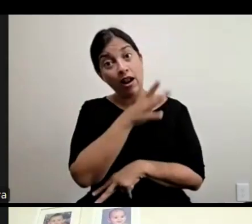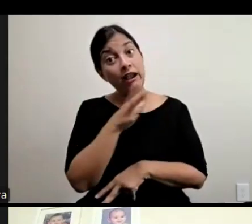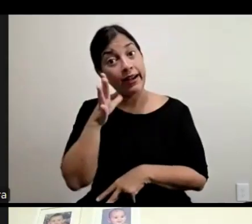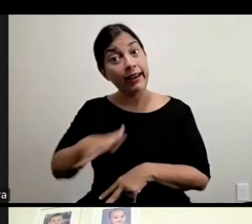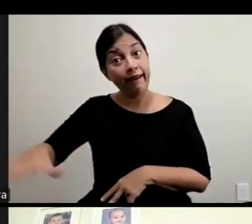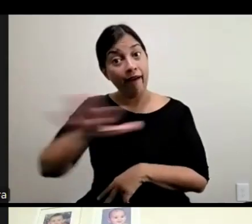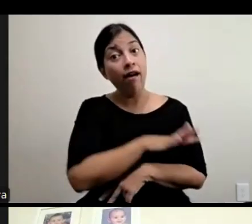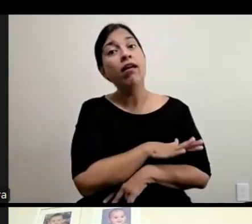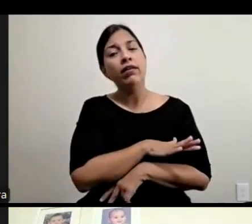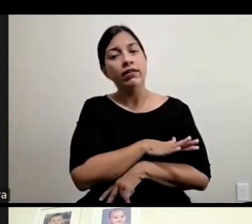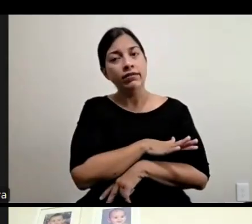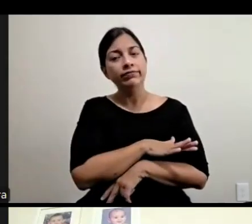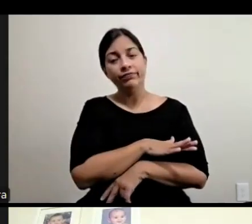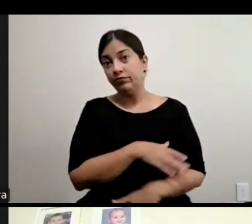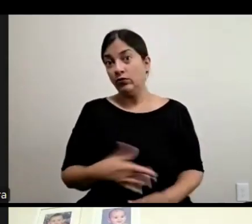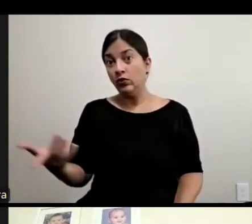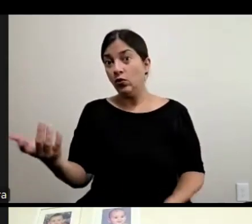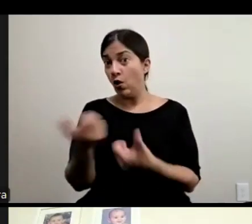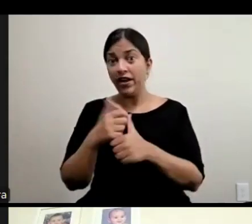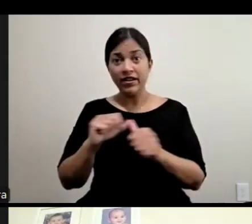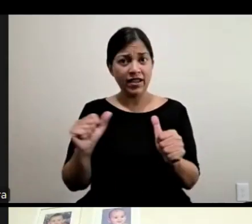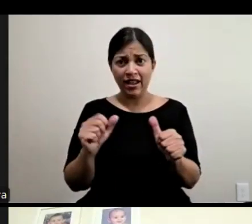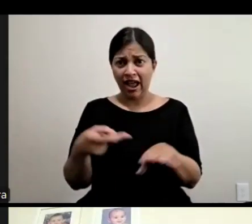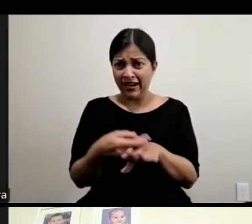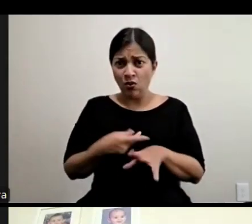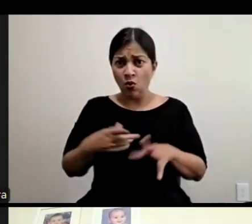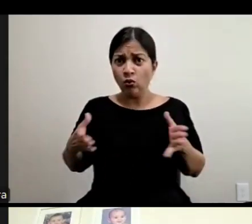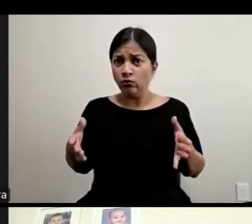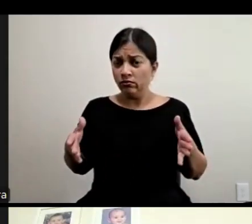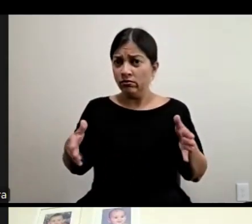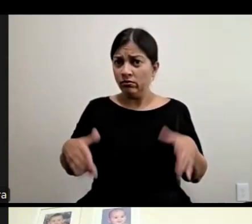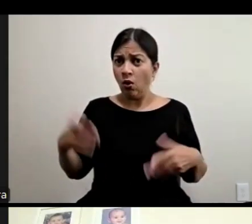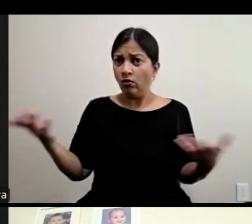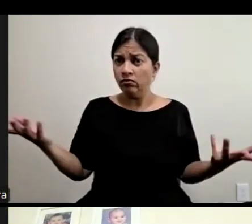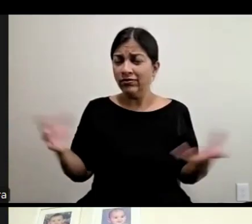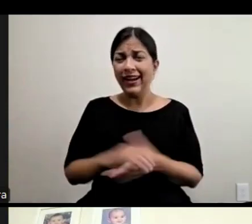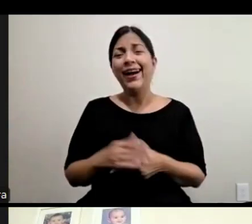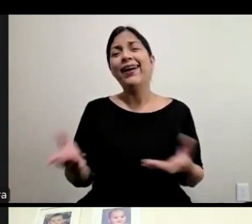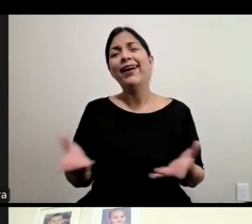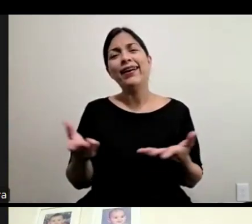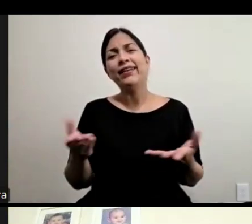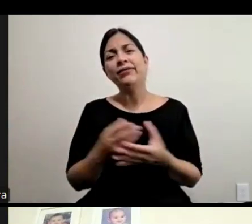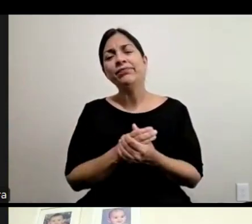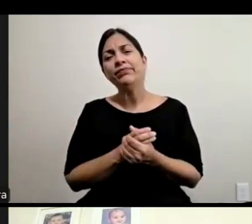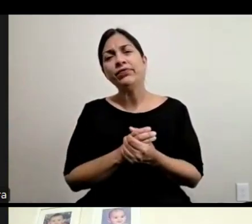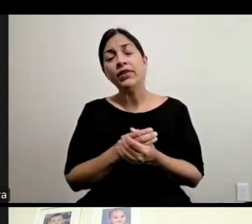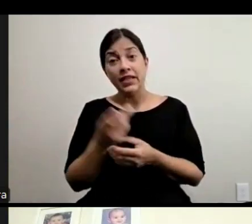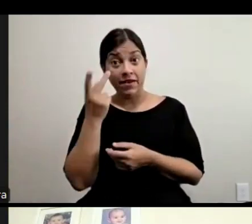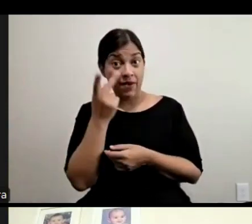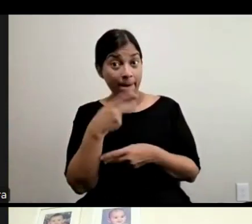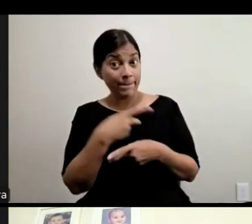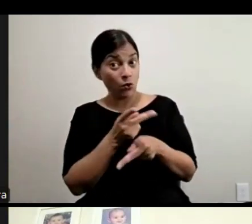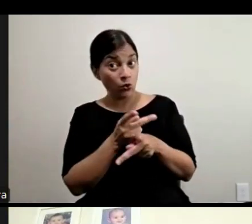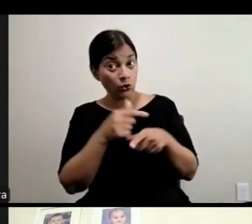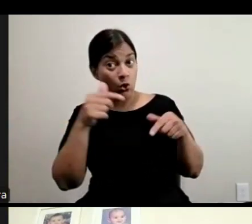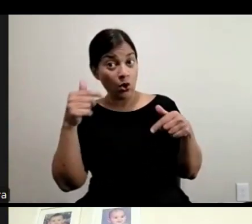para cualquier agricultor, porque aquí hay un clima bastante estable durante todo el año. Cuando usted vea ese tipo de productos, aunque, pero